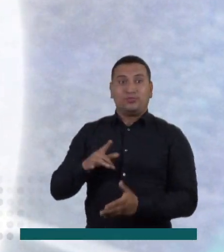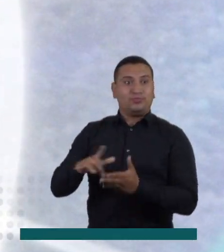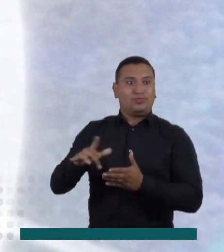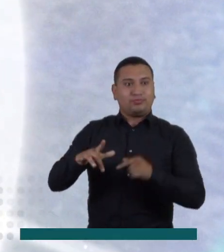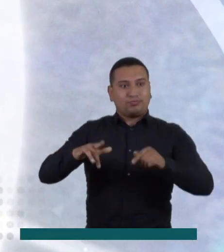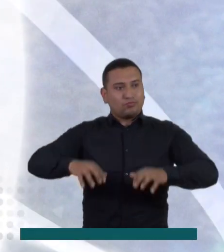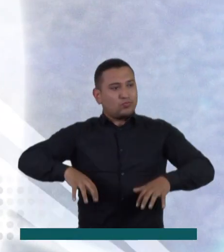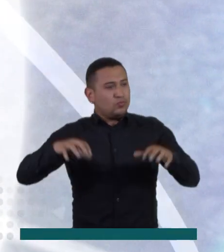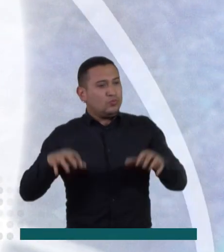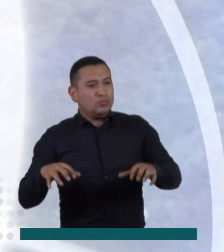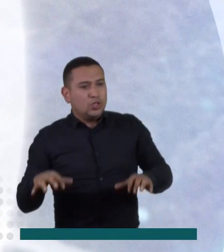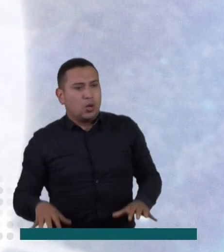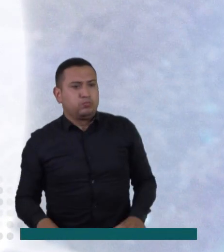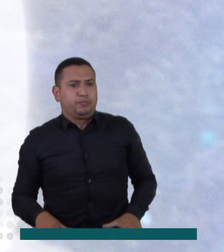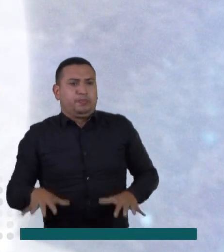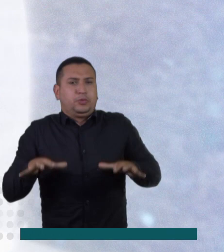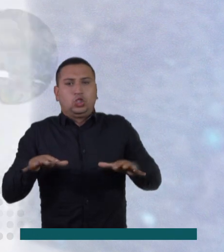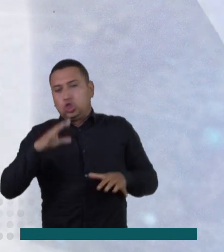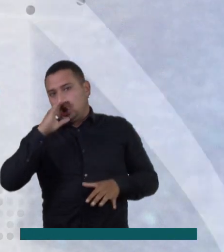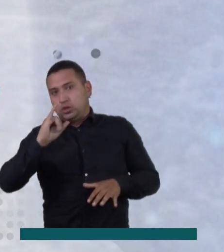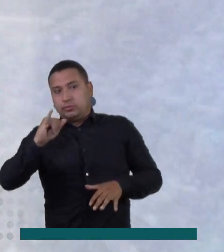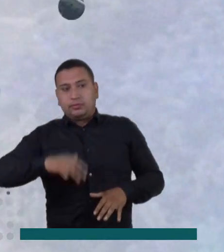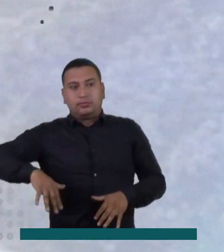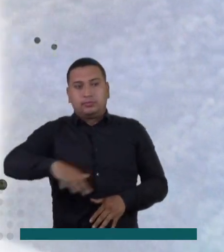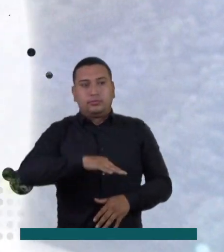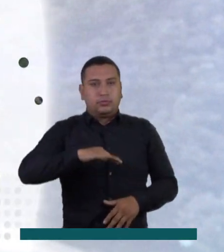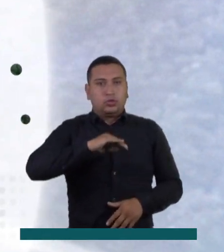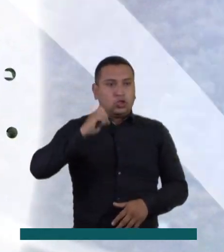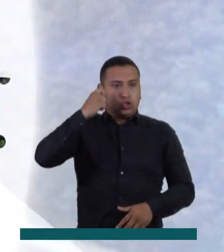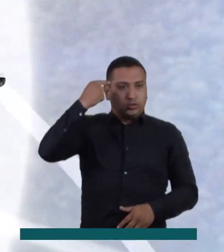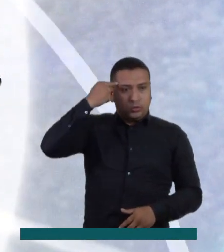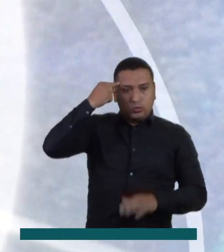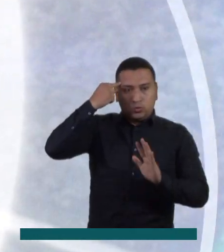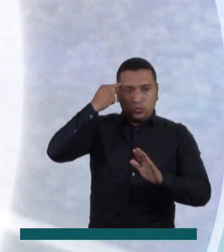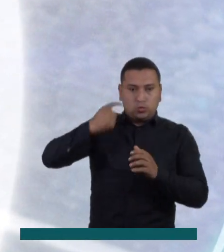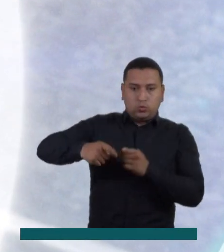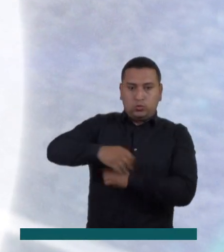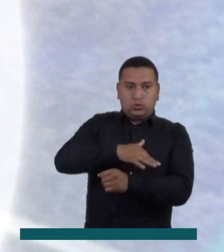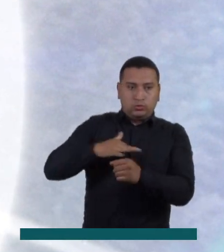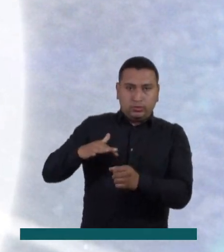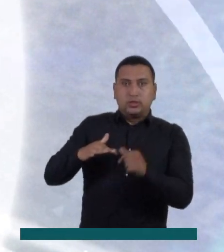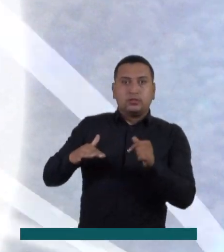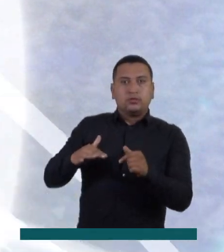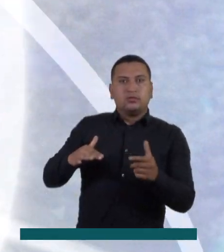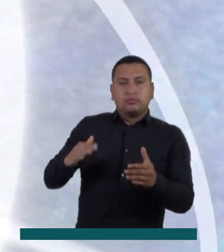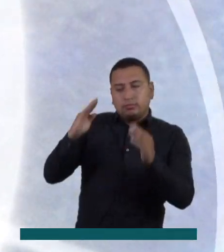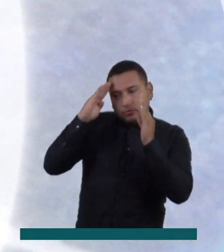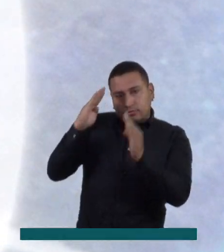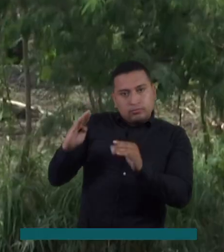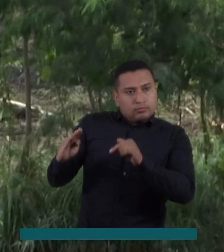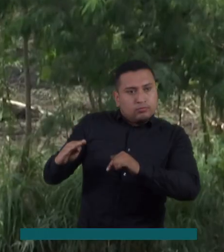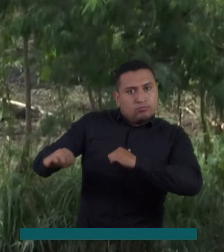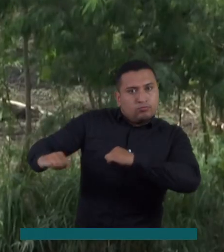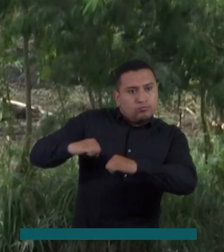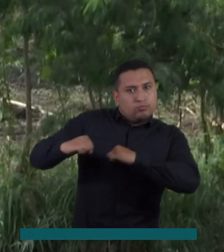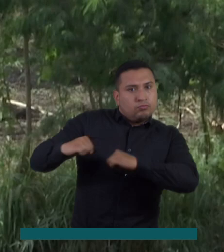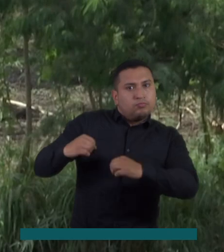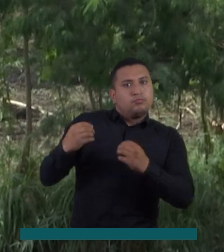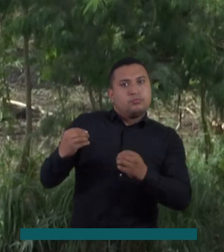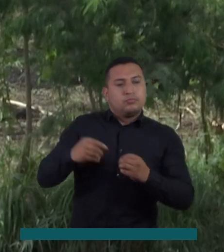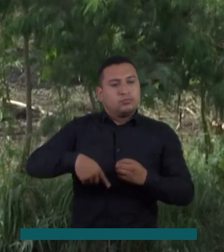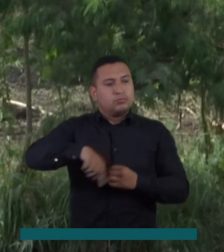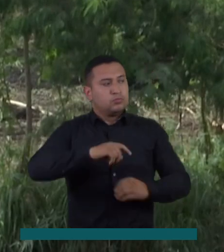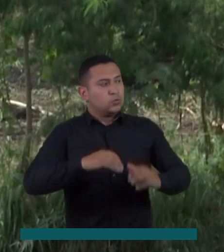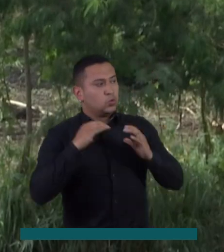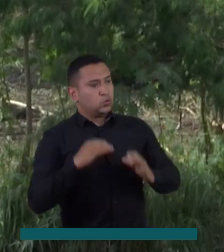creciente del río Bogotá en Tocaima, la Gobernación de Cundinamarca y la Corporación Autónoma Regional adelantan acciones para garantizar la seguridad de los